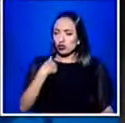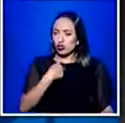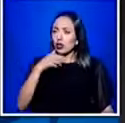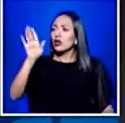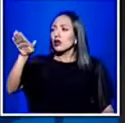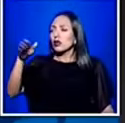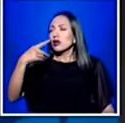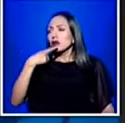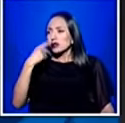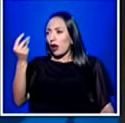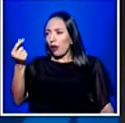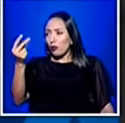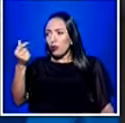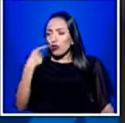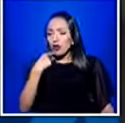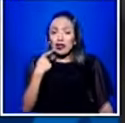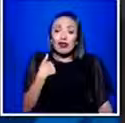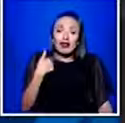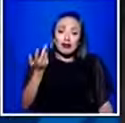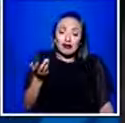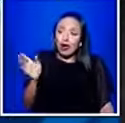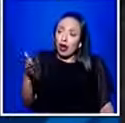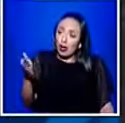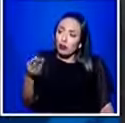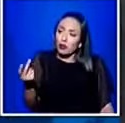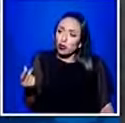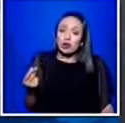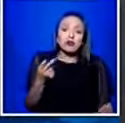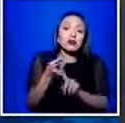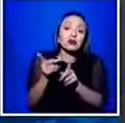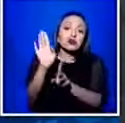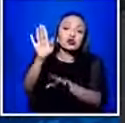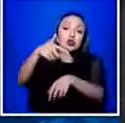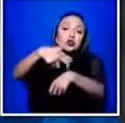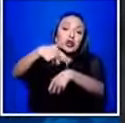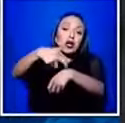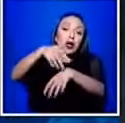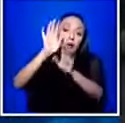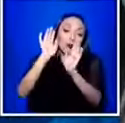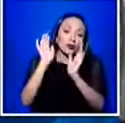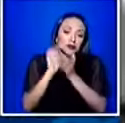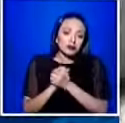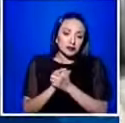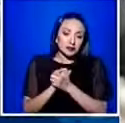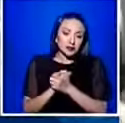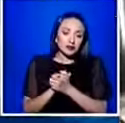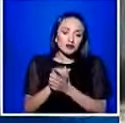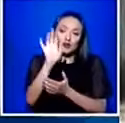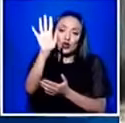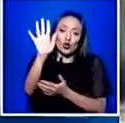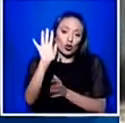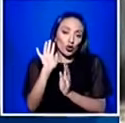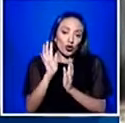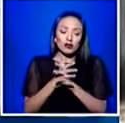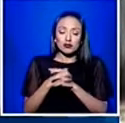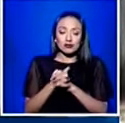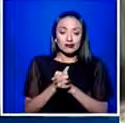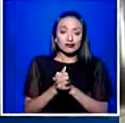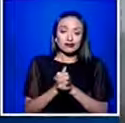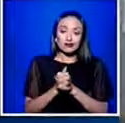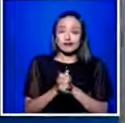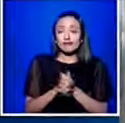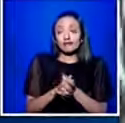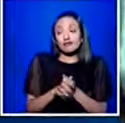se les ha dicho, se dicen los vecinos que se apuren, pero ellos acaso omiso porque... Pero solo un muro, ¿no? Puntuales para,